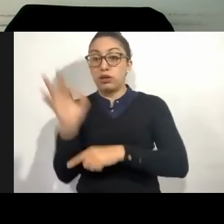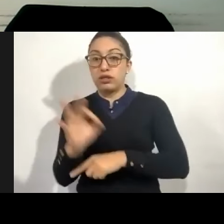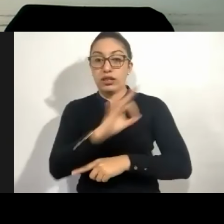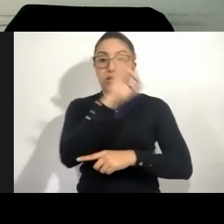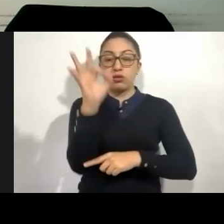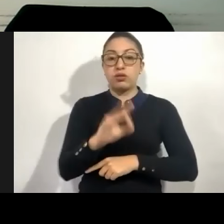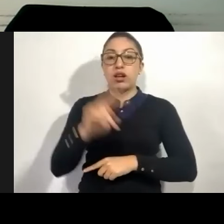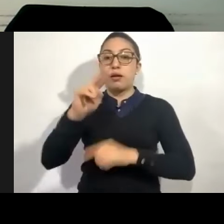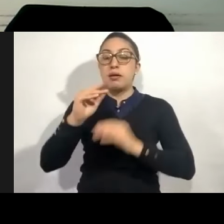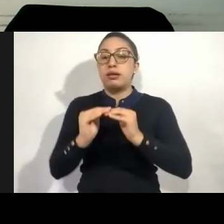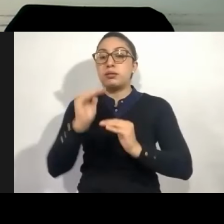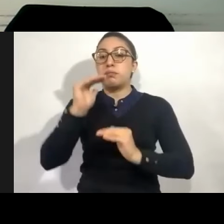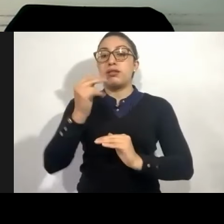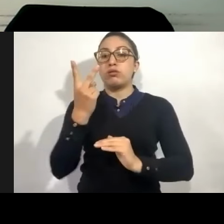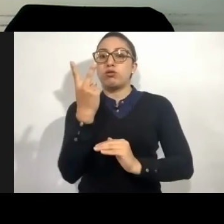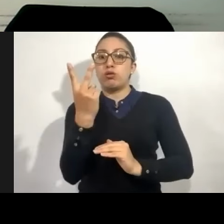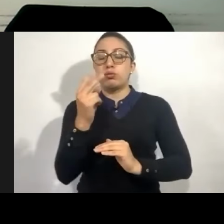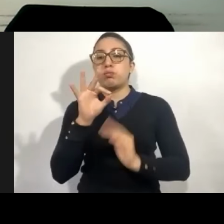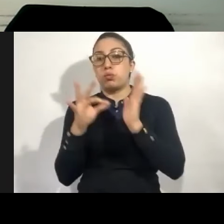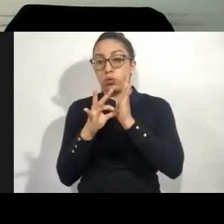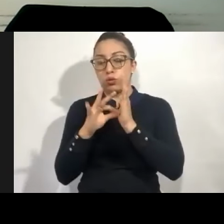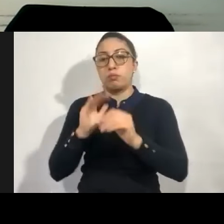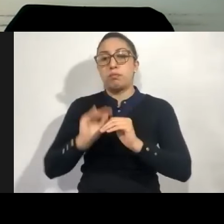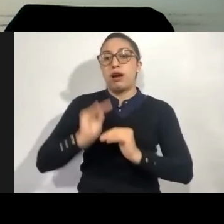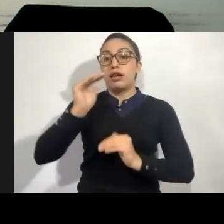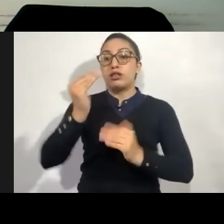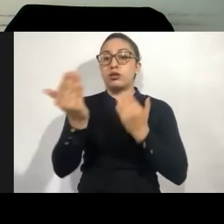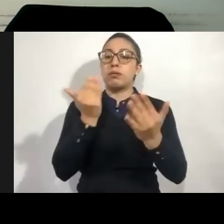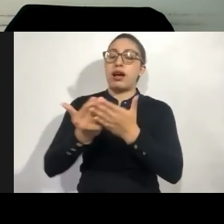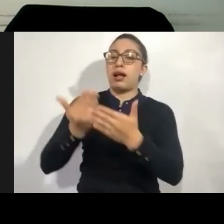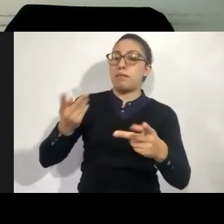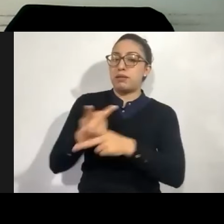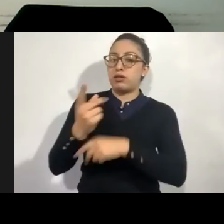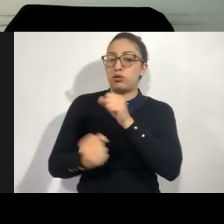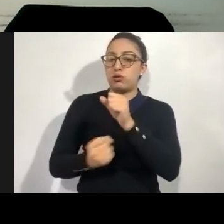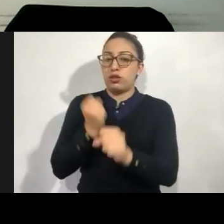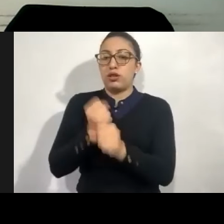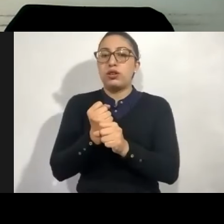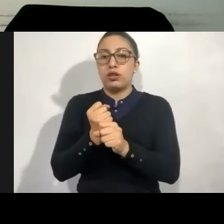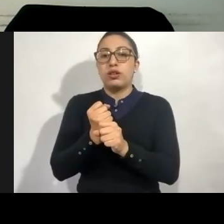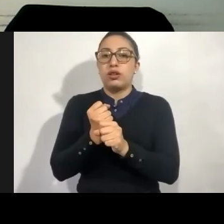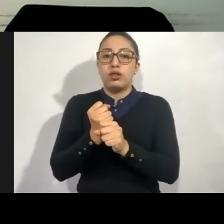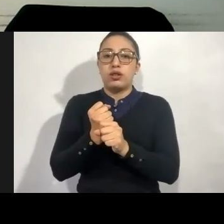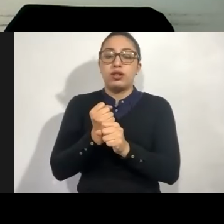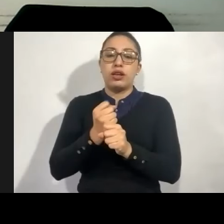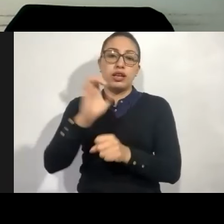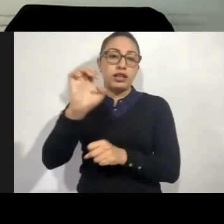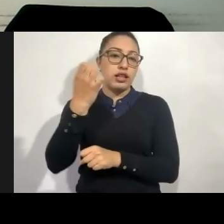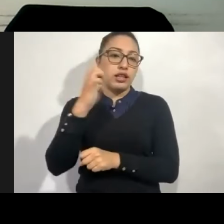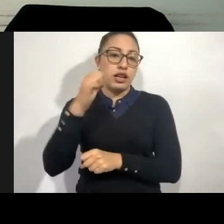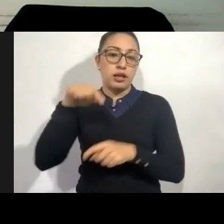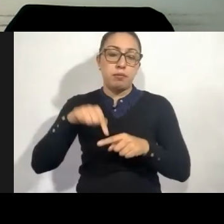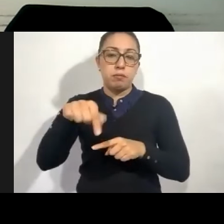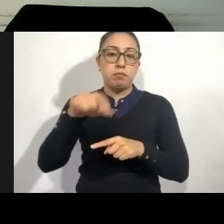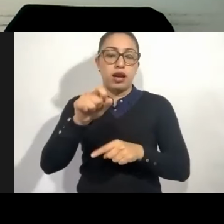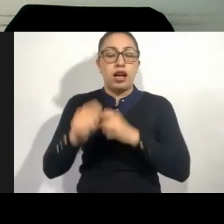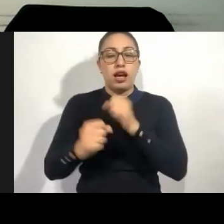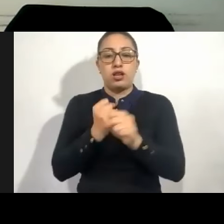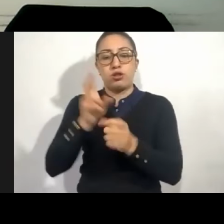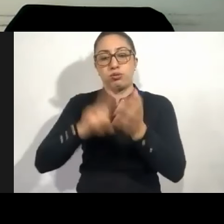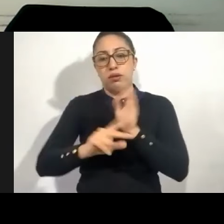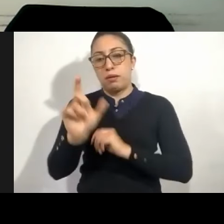puntos porcentuales respecto a las que se obtuvieron por pagar anticipadamente en enero de este 2020 y